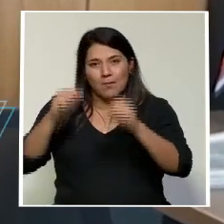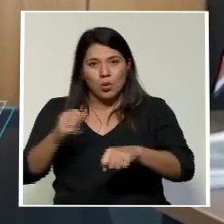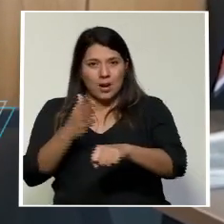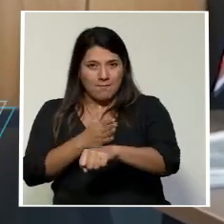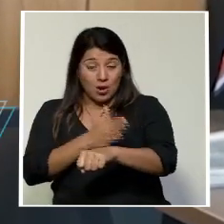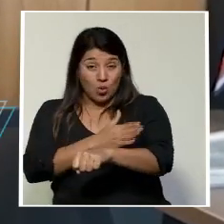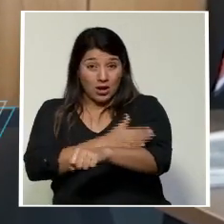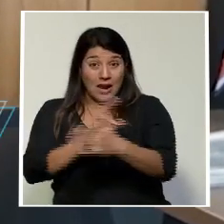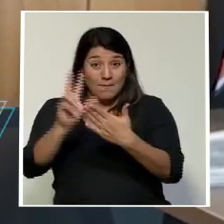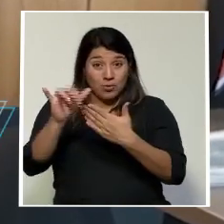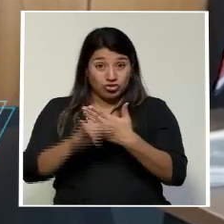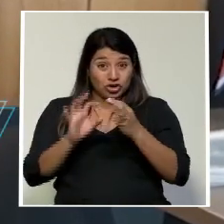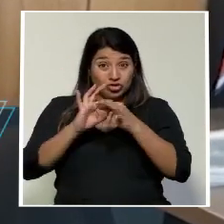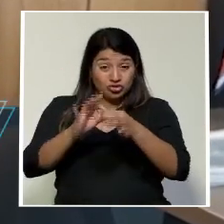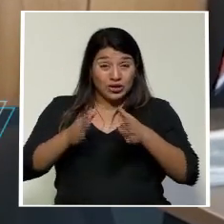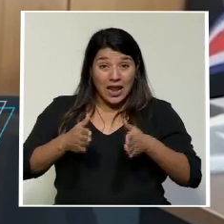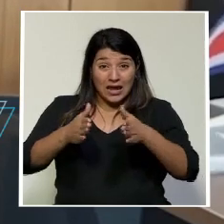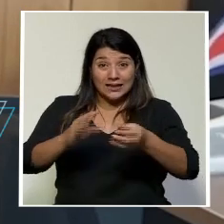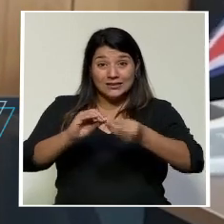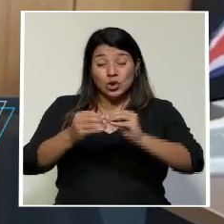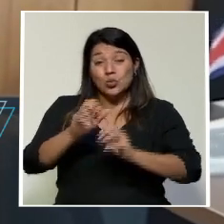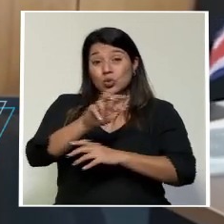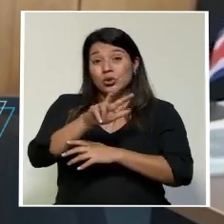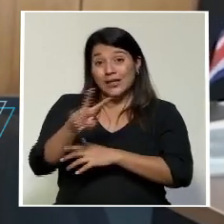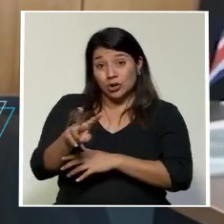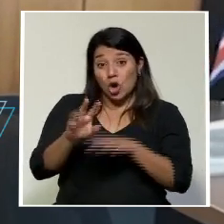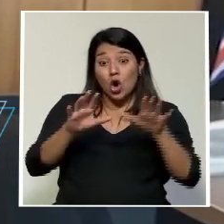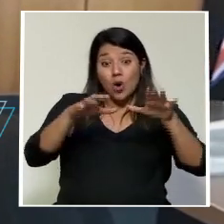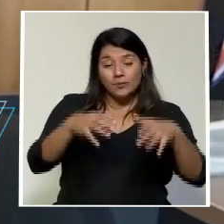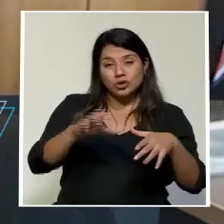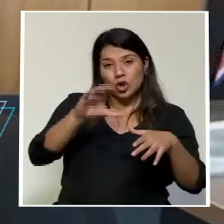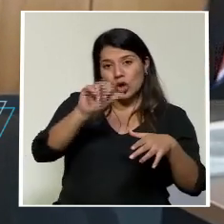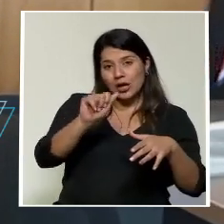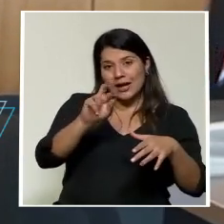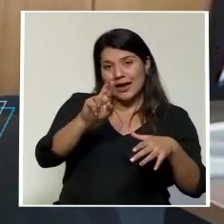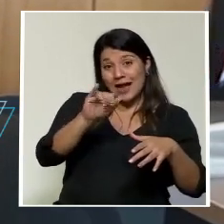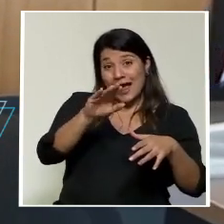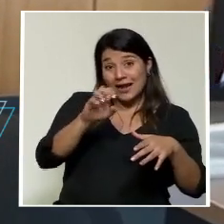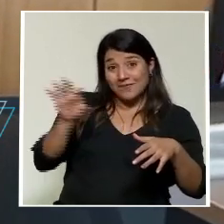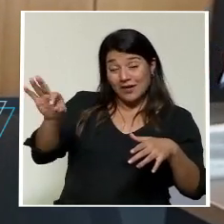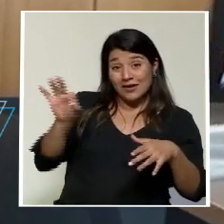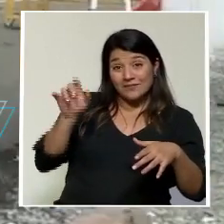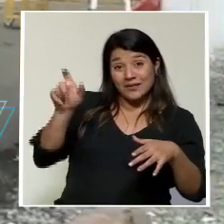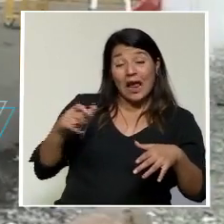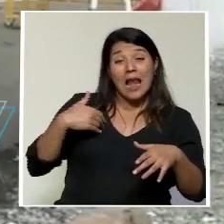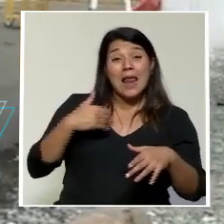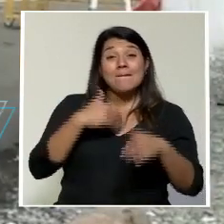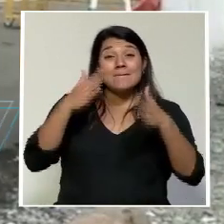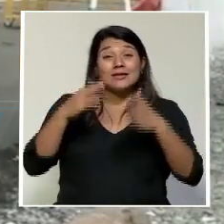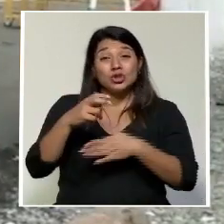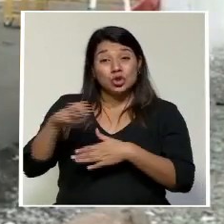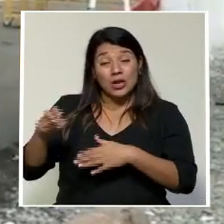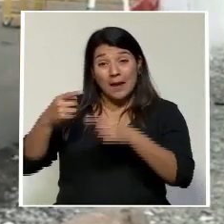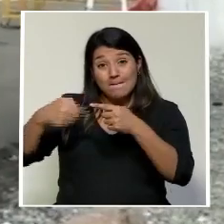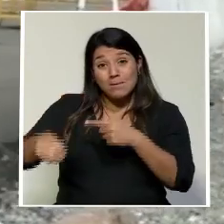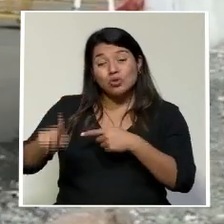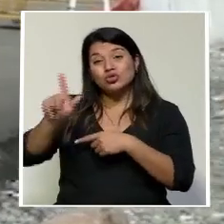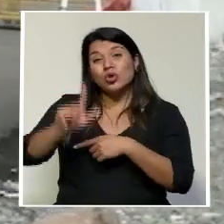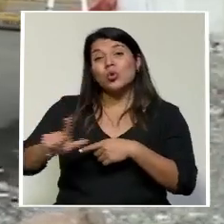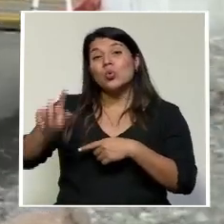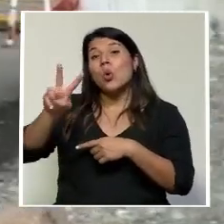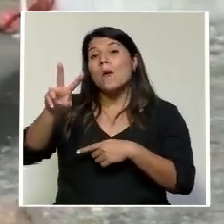proyecto de la Ruta 32, la Comisión Caribe convocó al Ministro de Obras Públicas y Transportes el próximo lunes